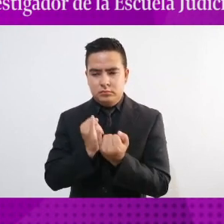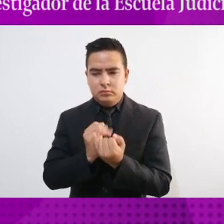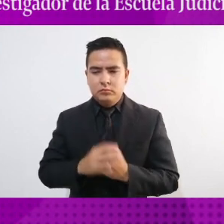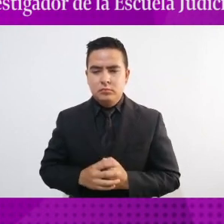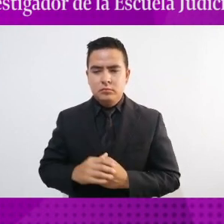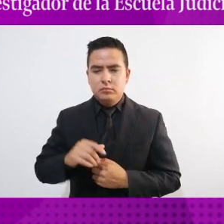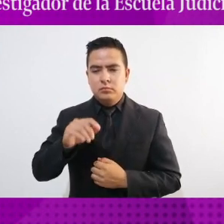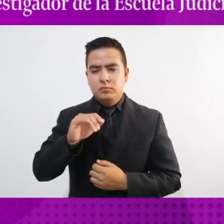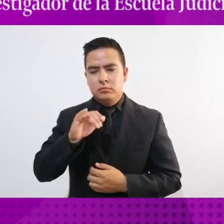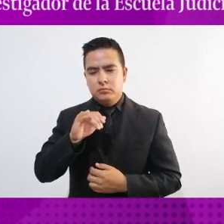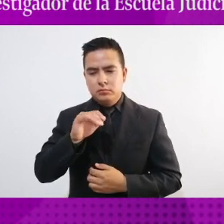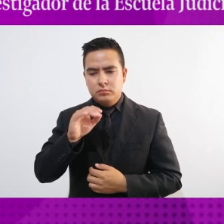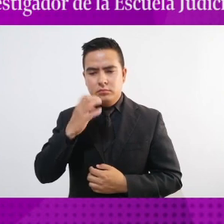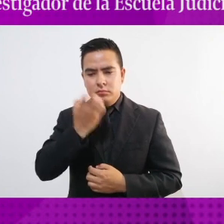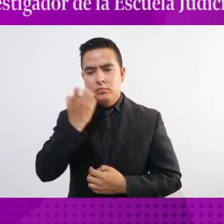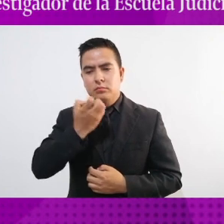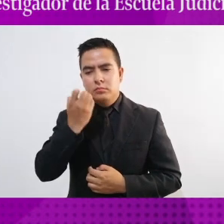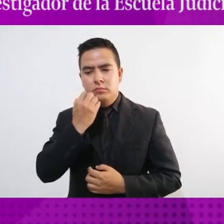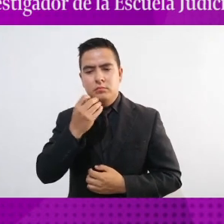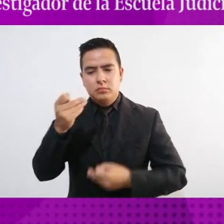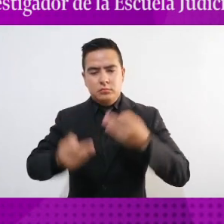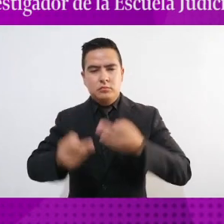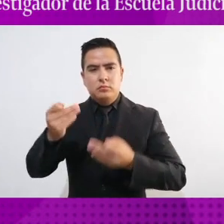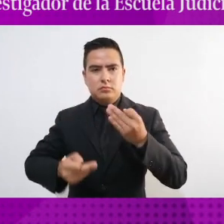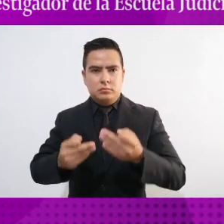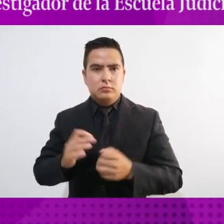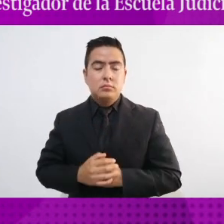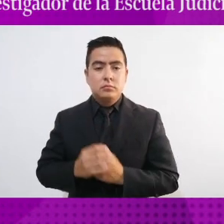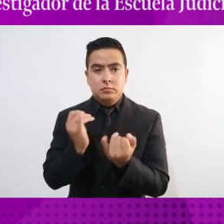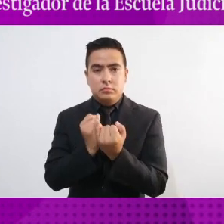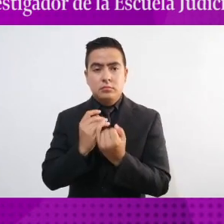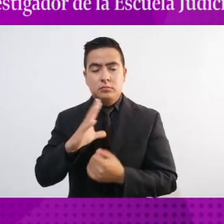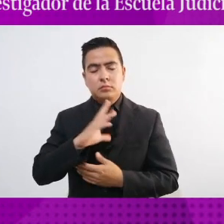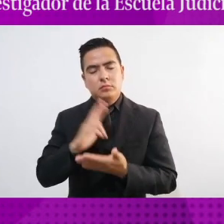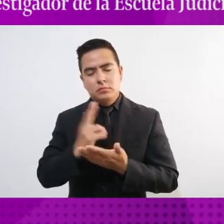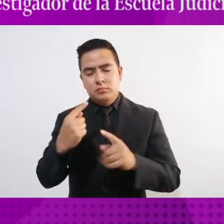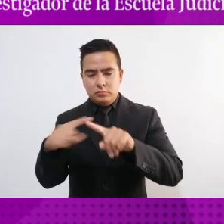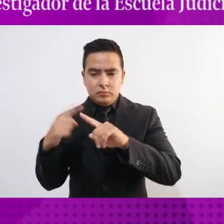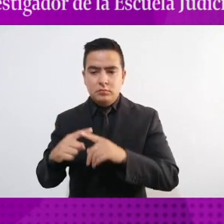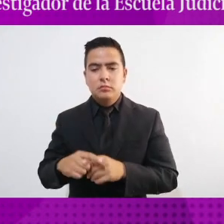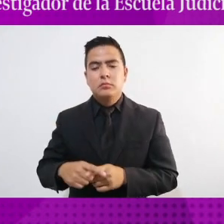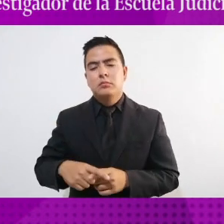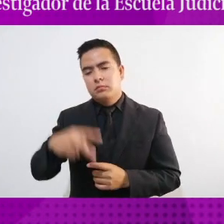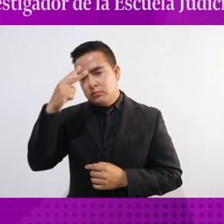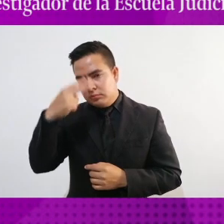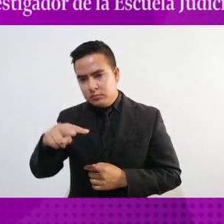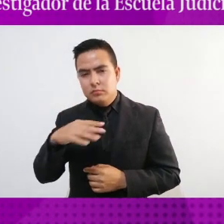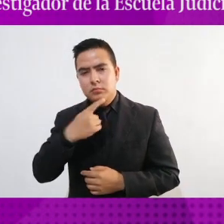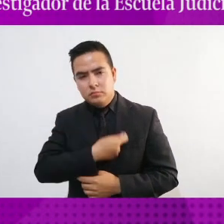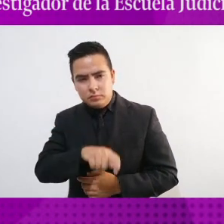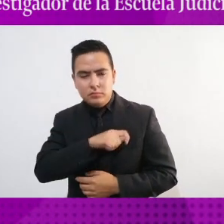Electoral. Además, cuenta con diversas publicaciones en obras y revistas especializadas en México, España,